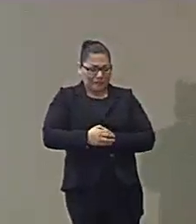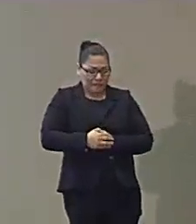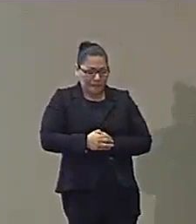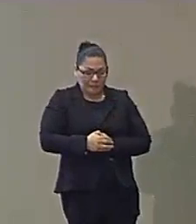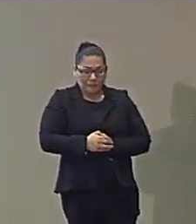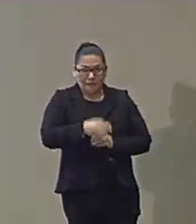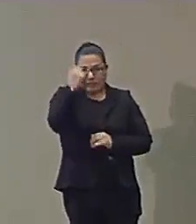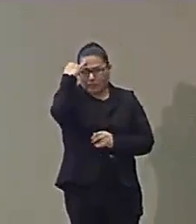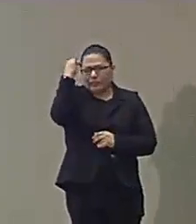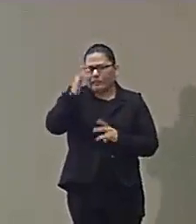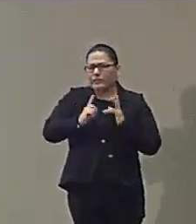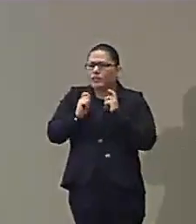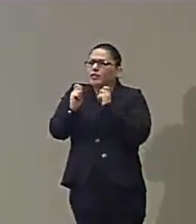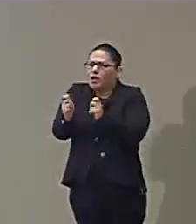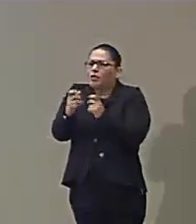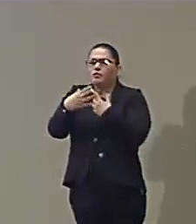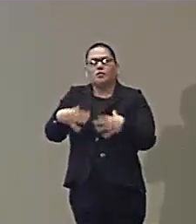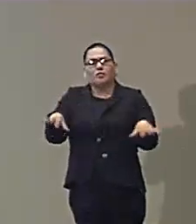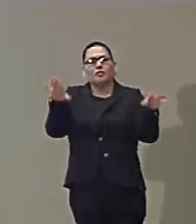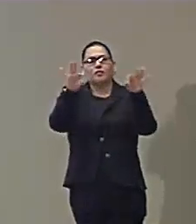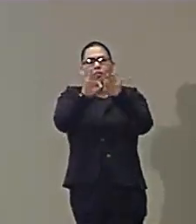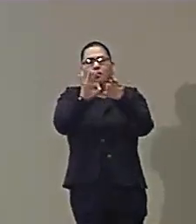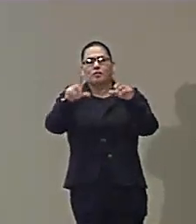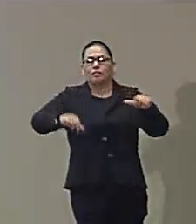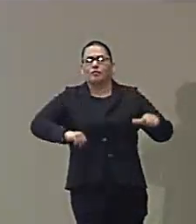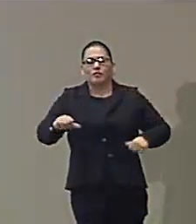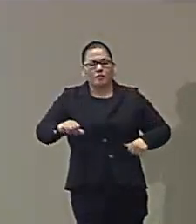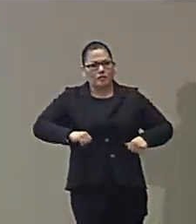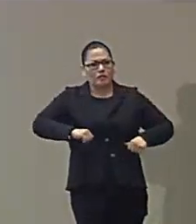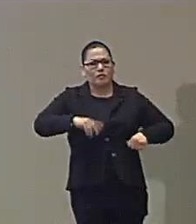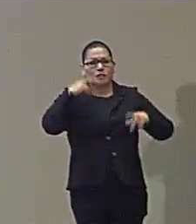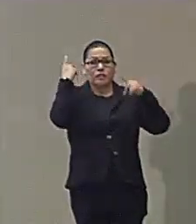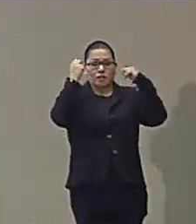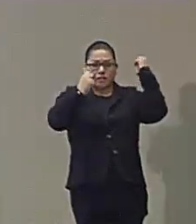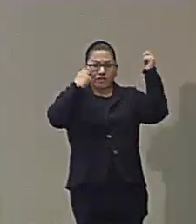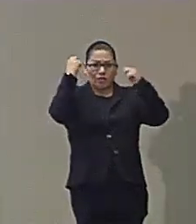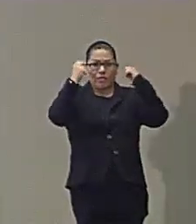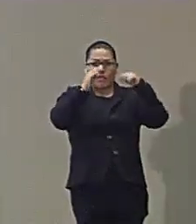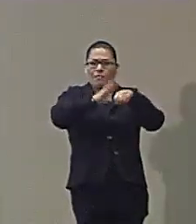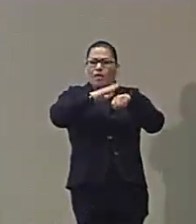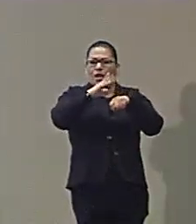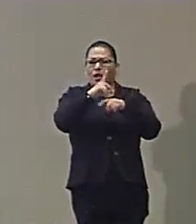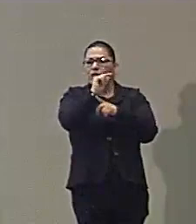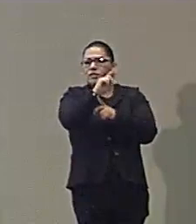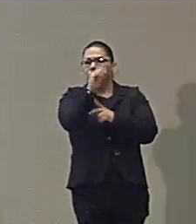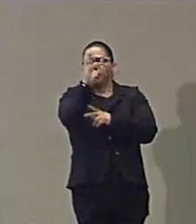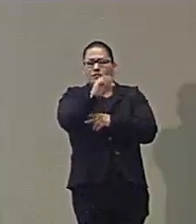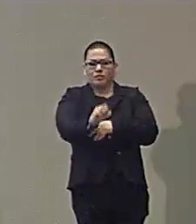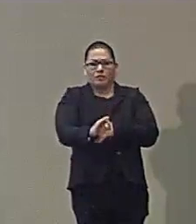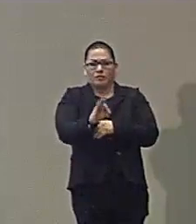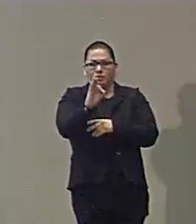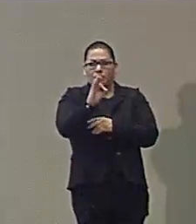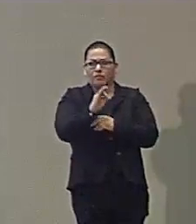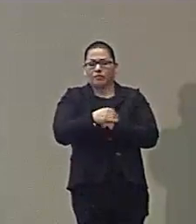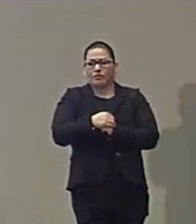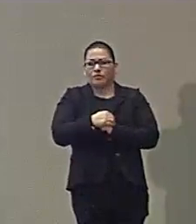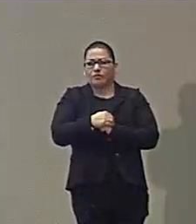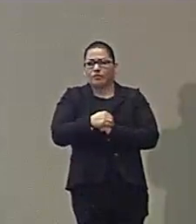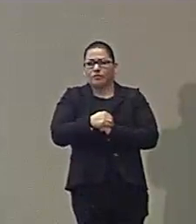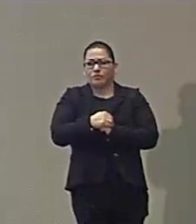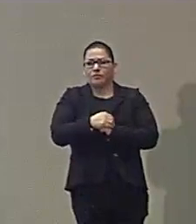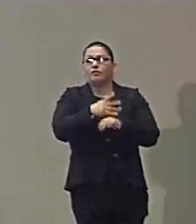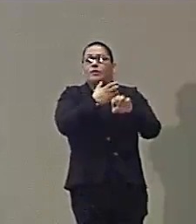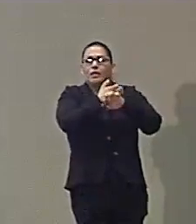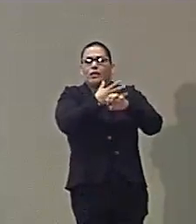de la importancia y la preponderancia de la actividad turística poco más del 70 por ciento de nuestro producto interno bruto